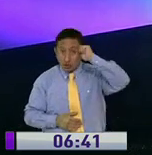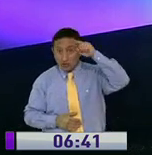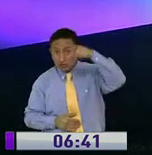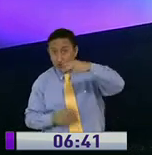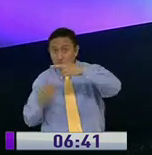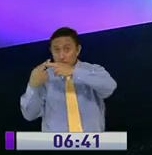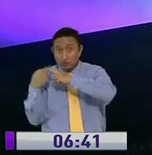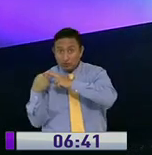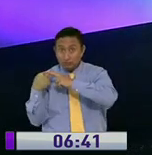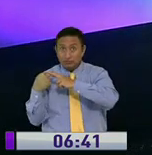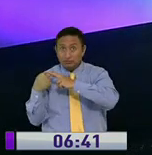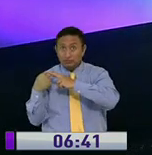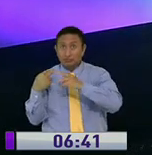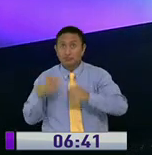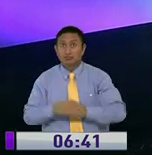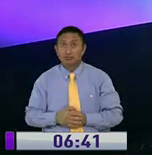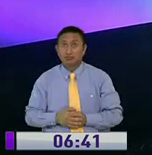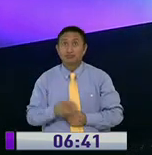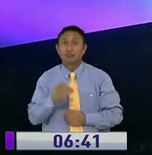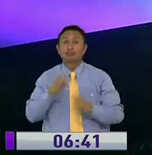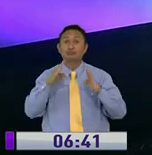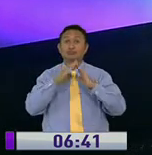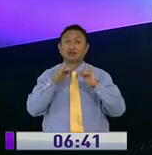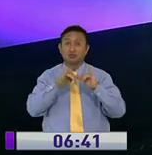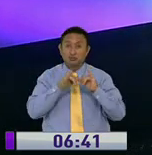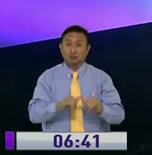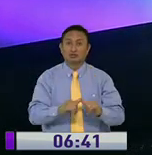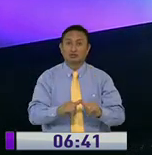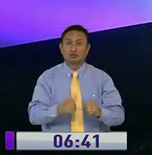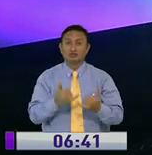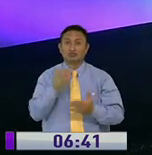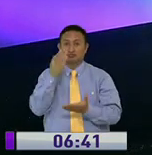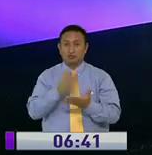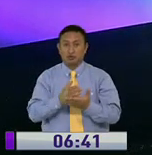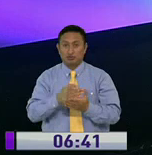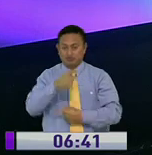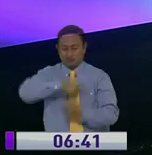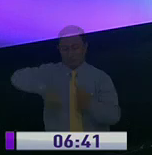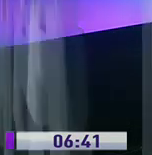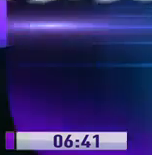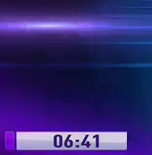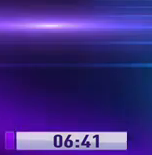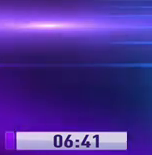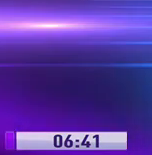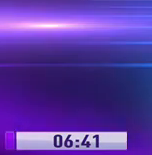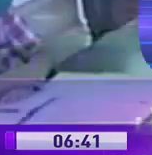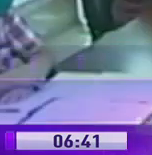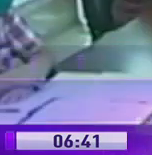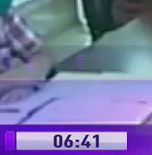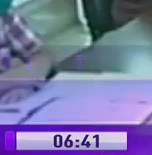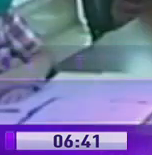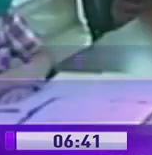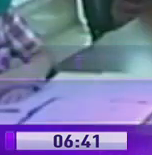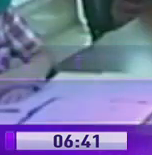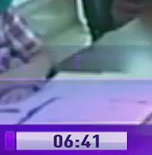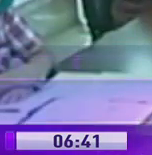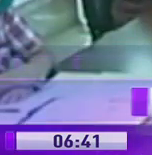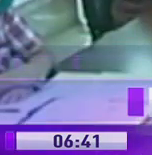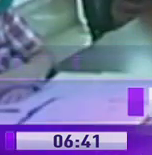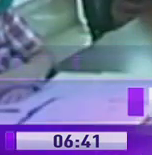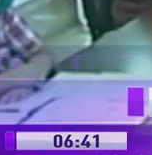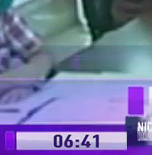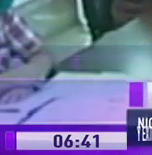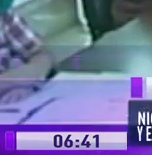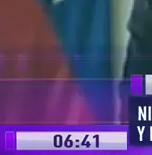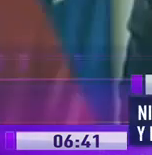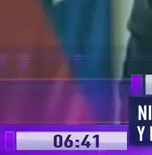parte es no salir, quedarse en casa. Es tiempo de una pausa, nosotros ya venimos. Al volver les contamos